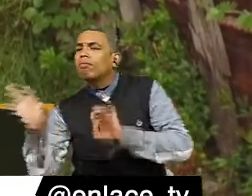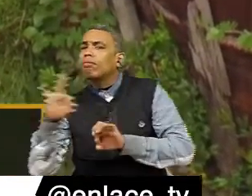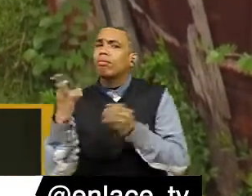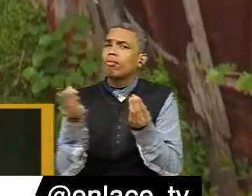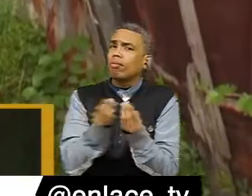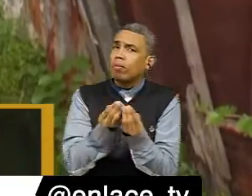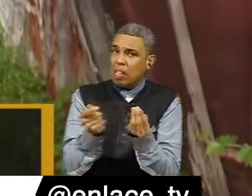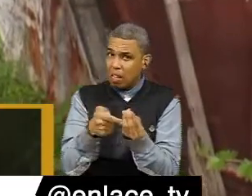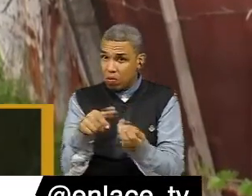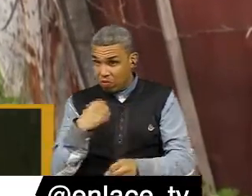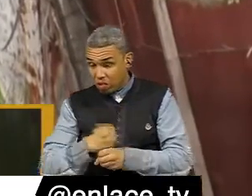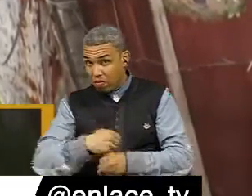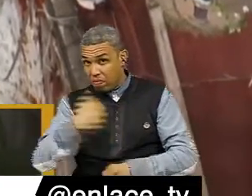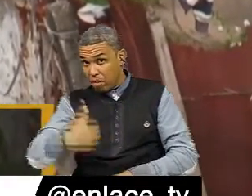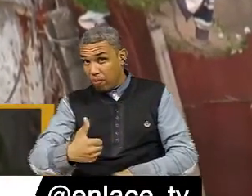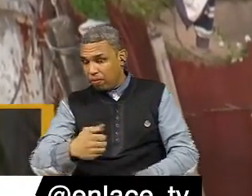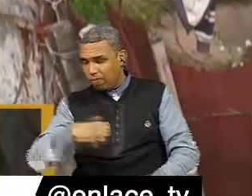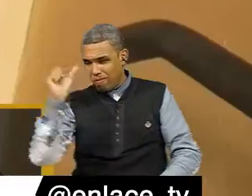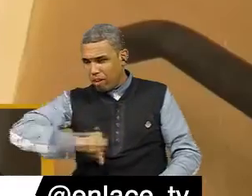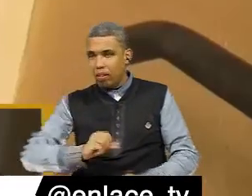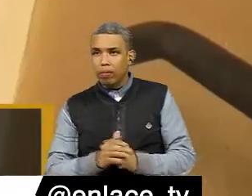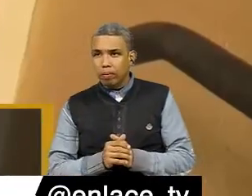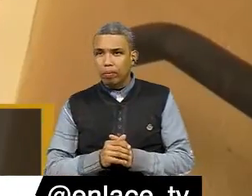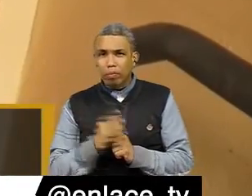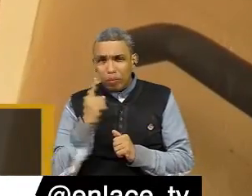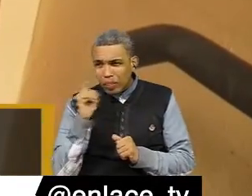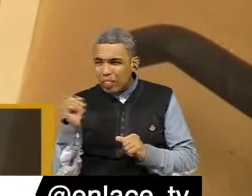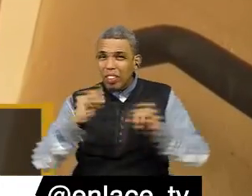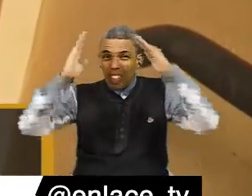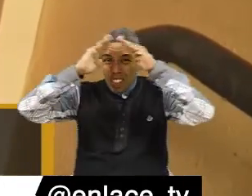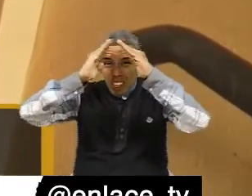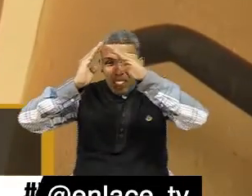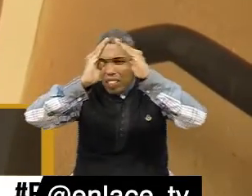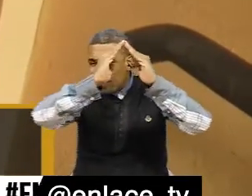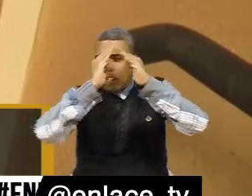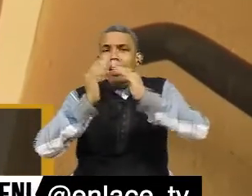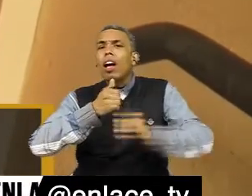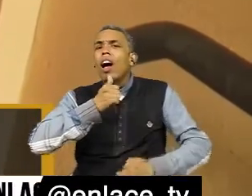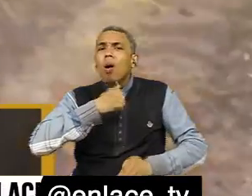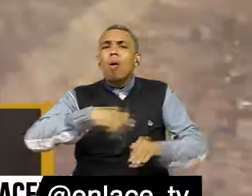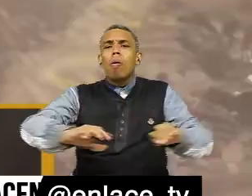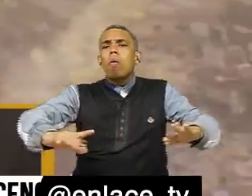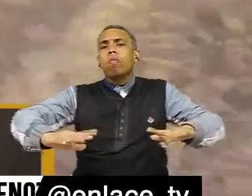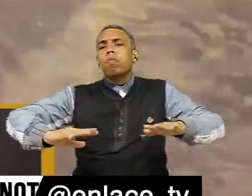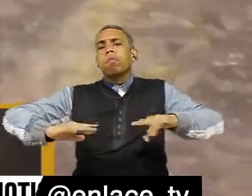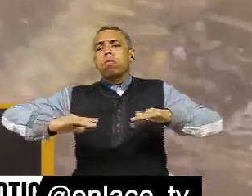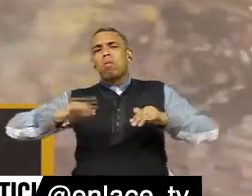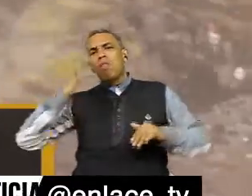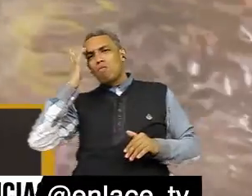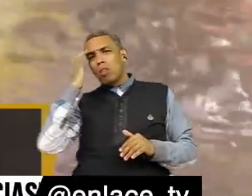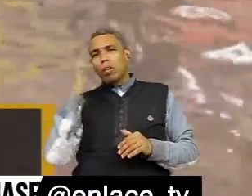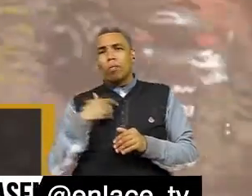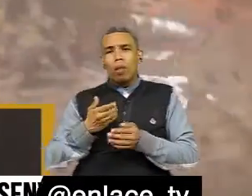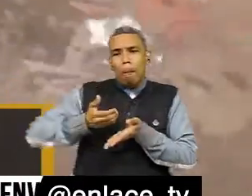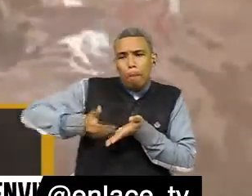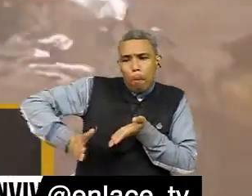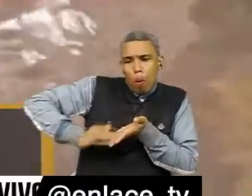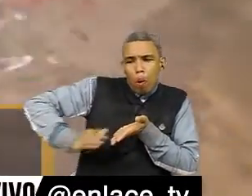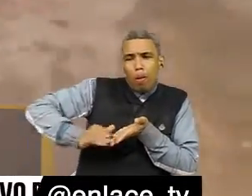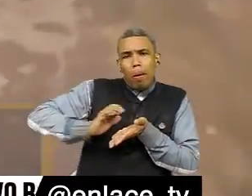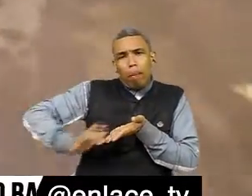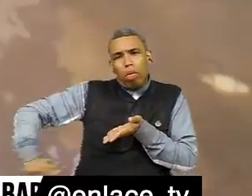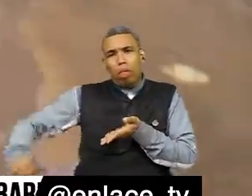como debe de ser? Algunas viviendas comienzan a verse afectadas con inundaciones ante la imposibilidad de salida de aguas porque los trabajos quedaron suspendidos